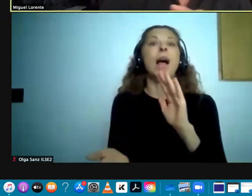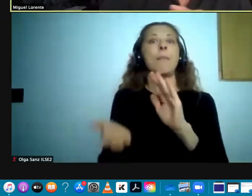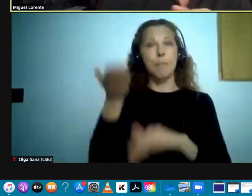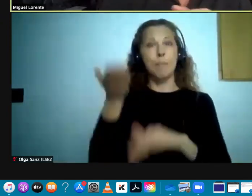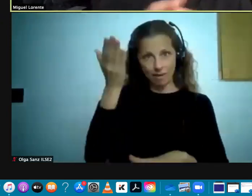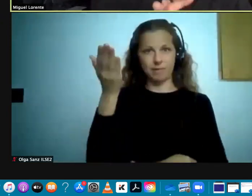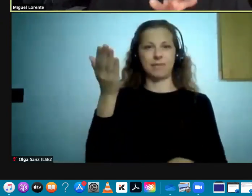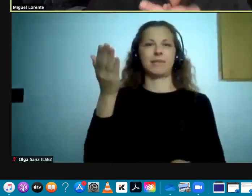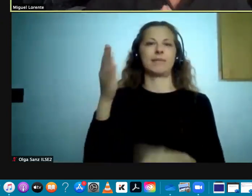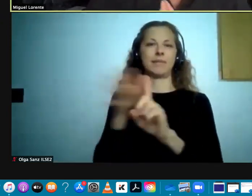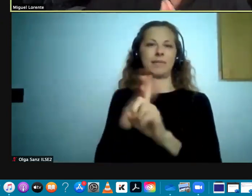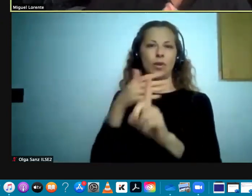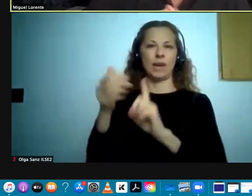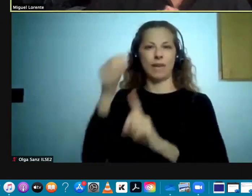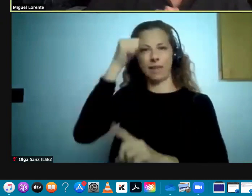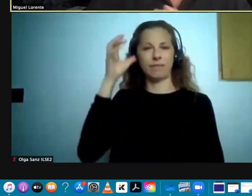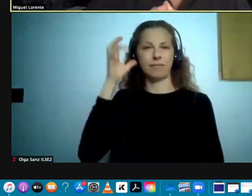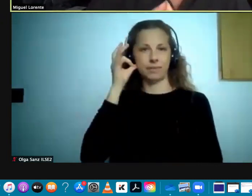la macroencuesta de